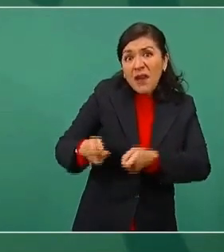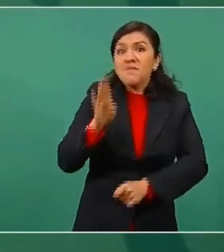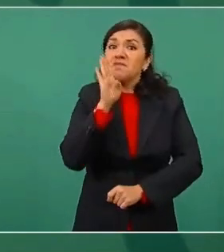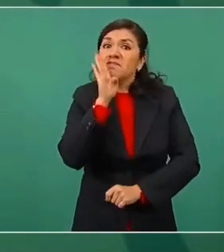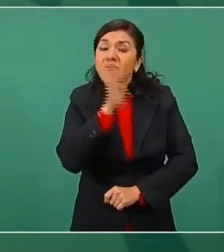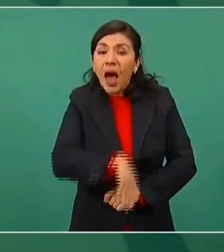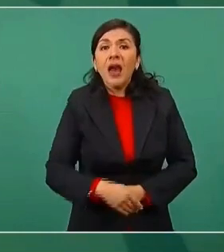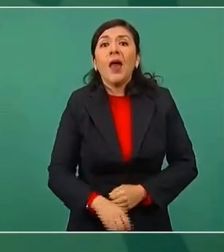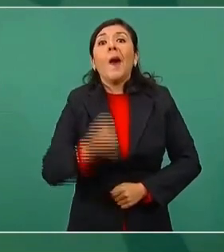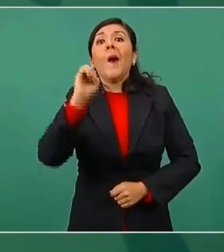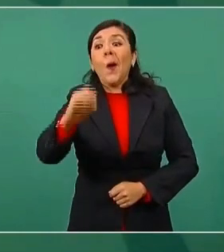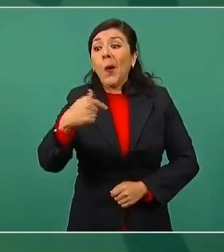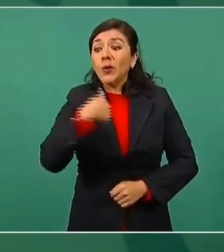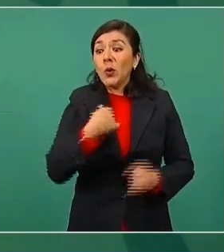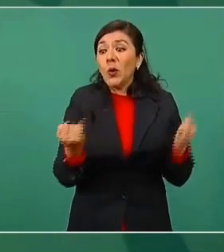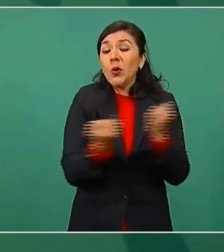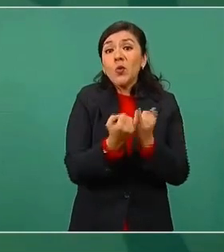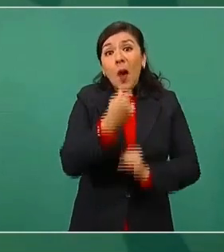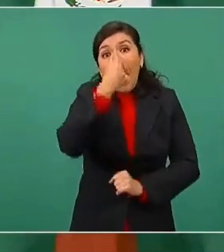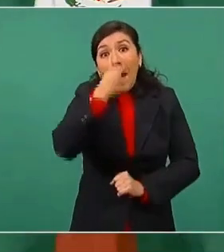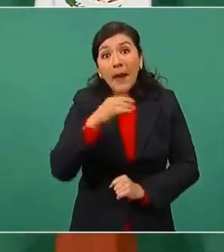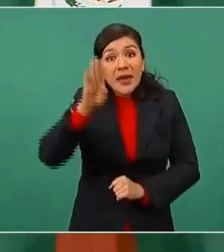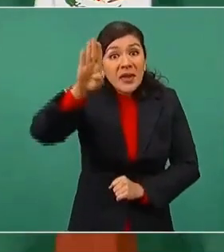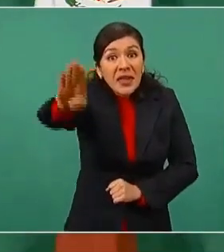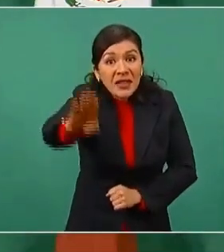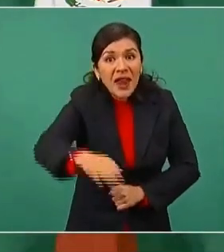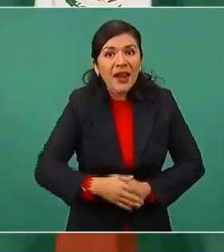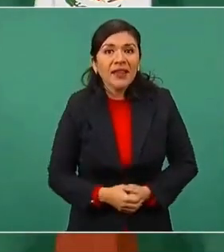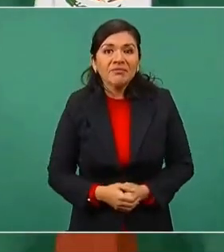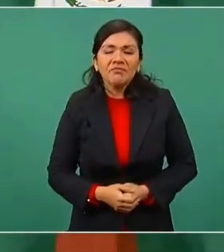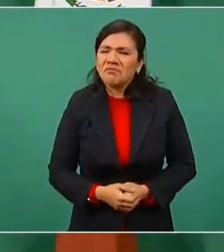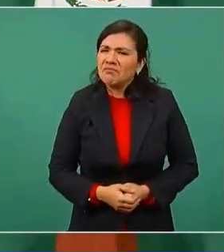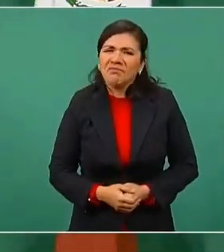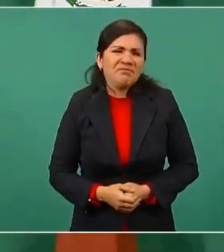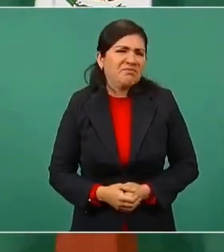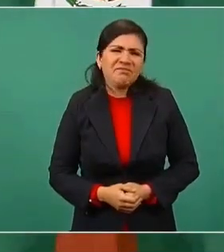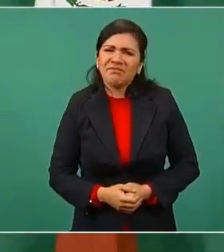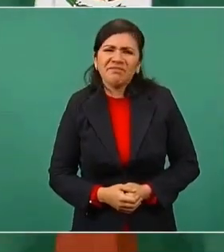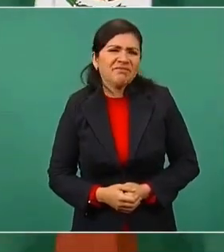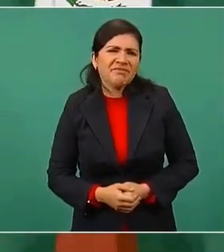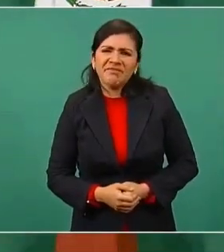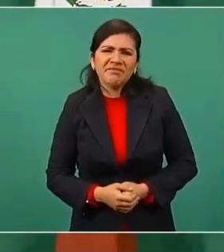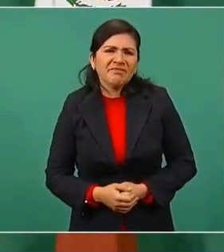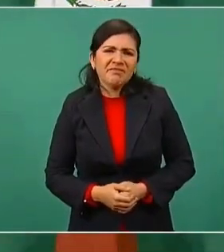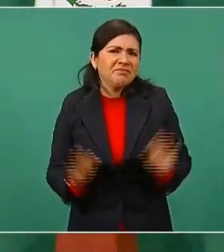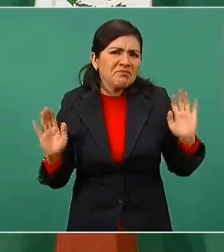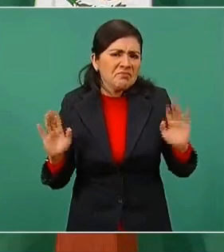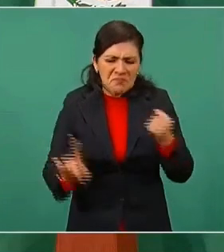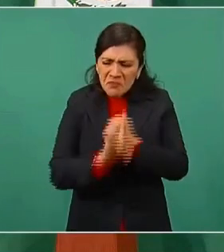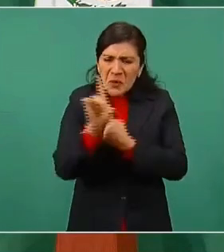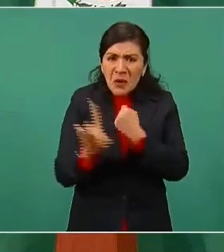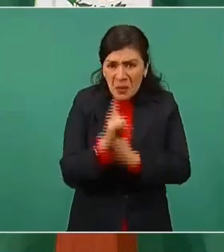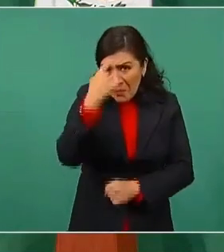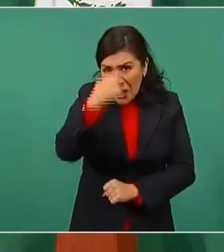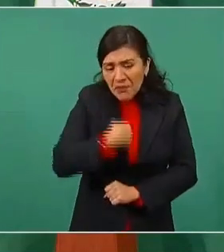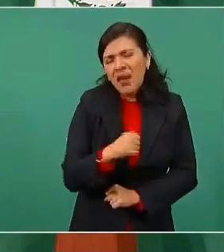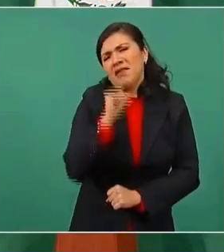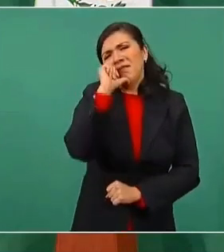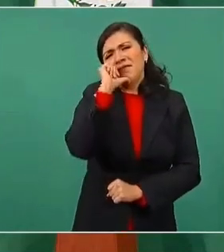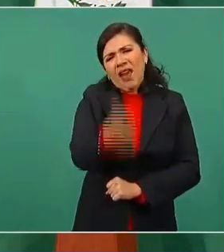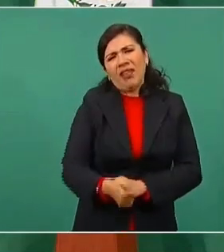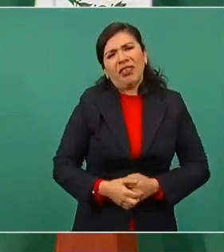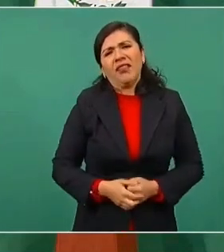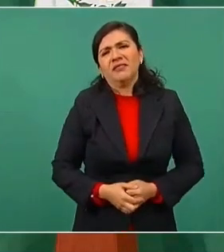lo de Hitler, ¿no? Nada, no hay ningún problema. Nosotros llegamos